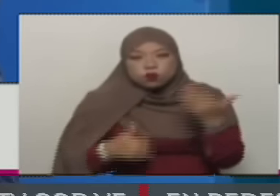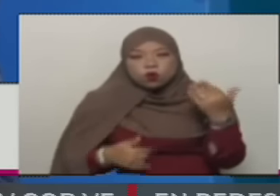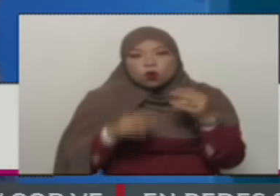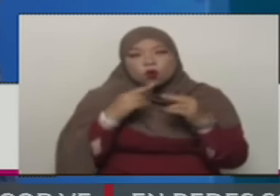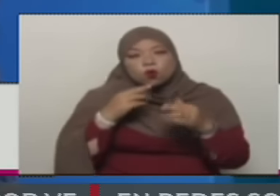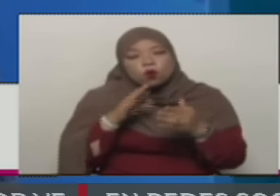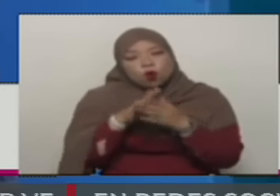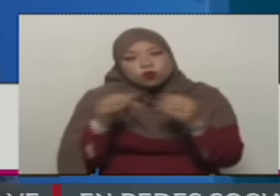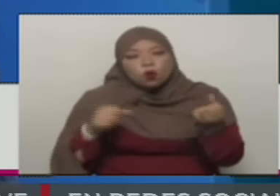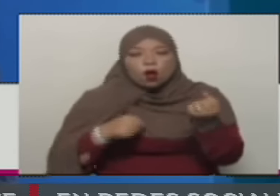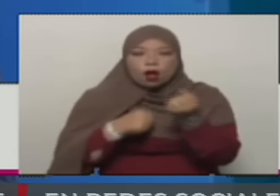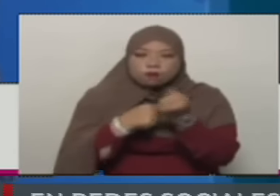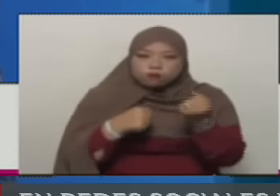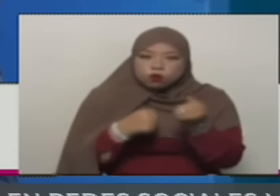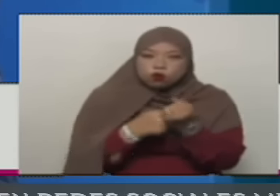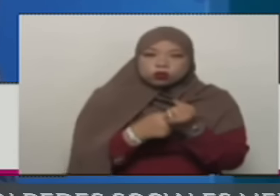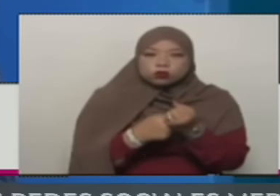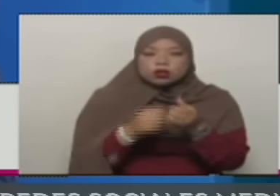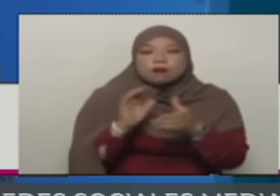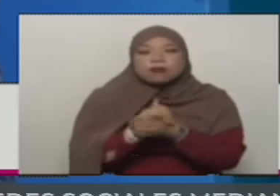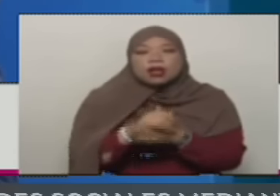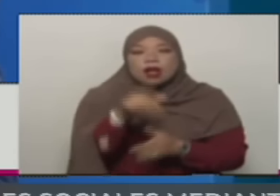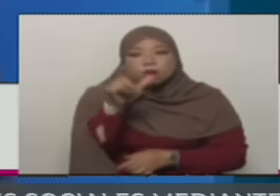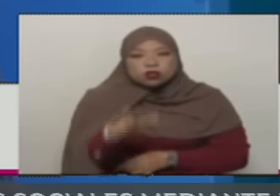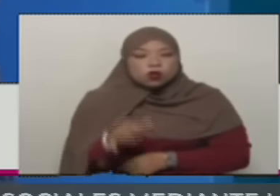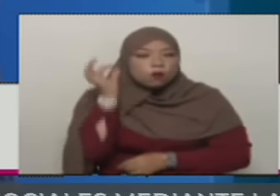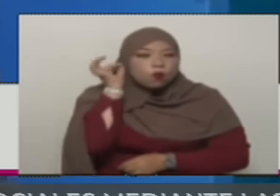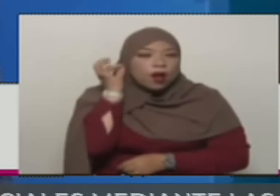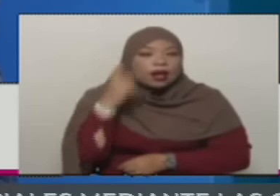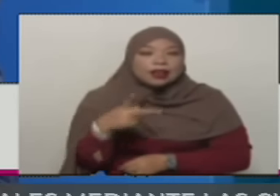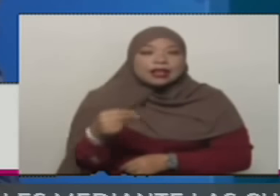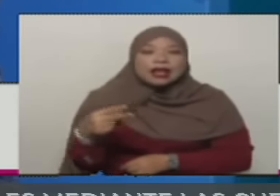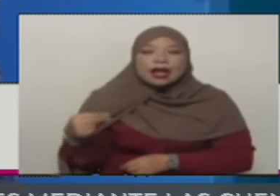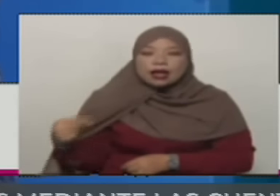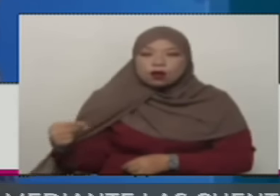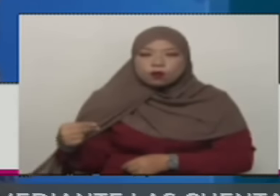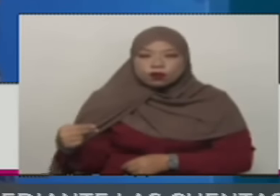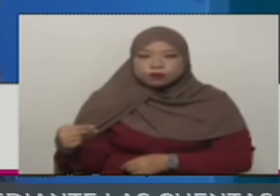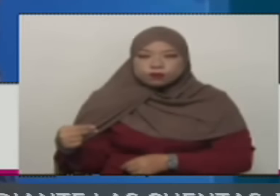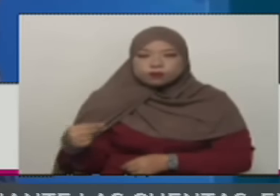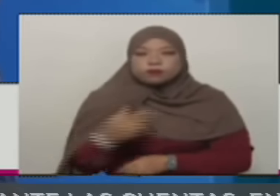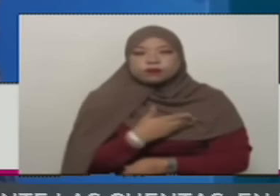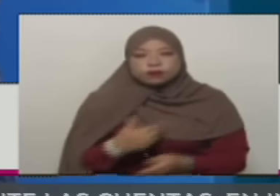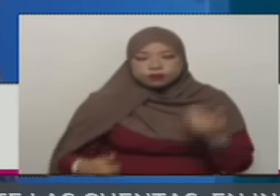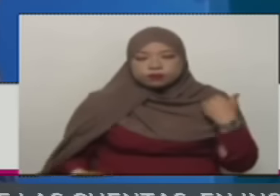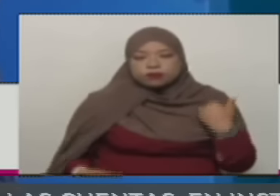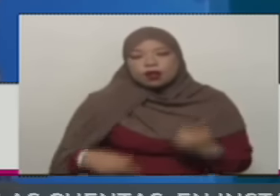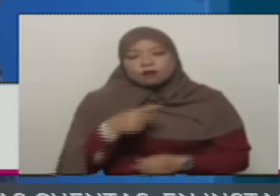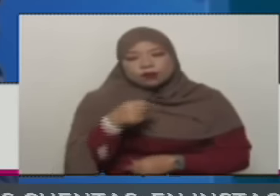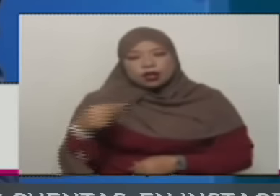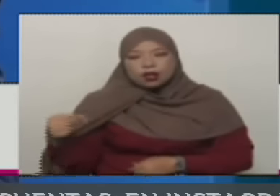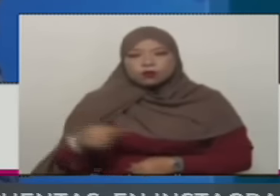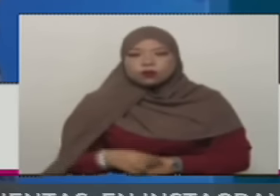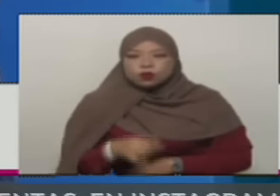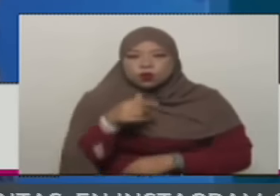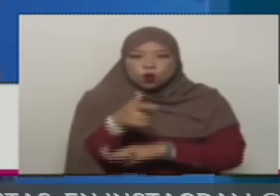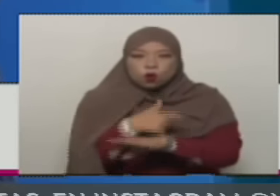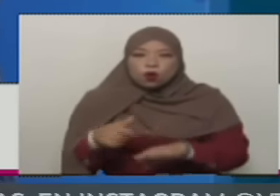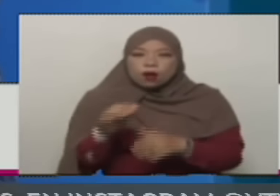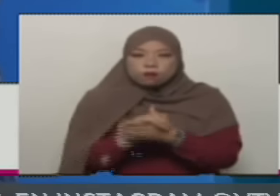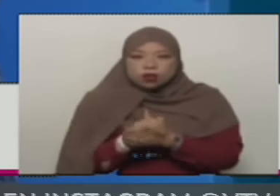hemos dado todo nuestro apoyo como Alianza Bolivariana para los Pueblos de Nuestroamérica, a la presidenta Xiomara Castro, a nuestro